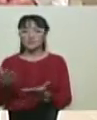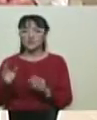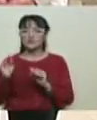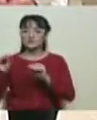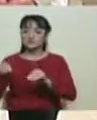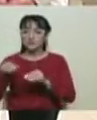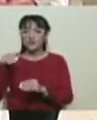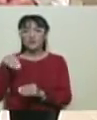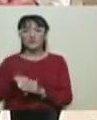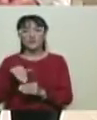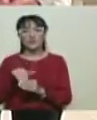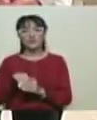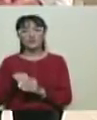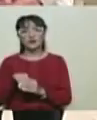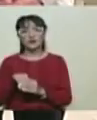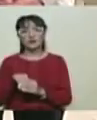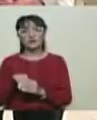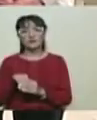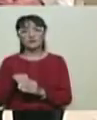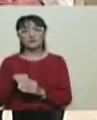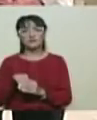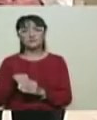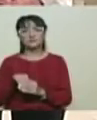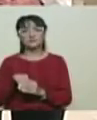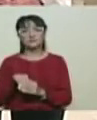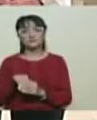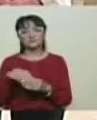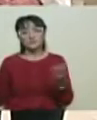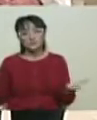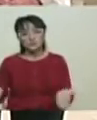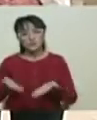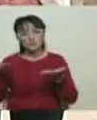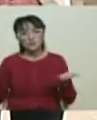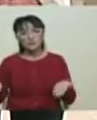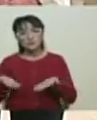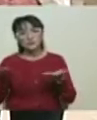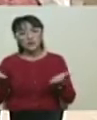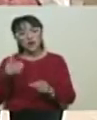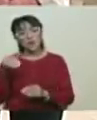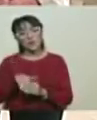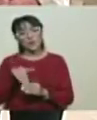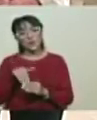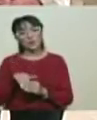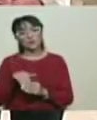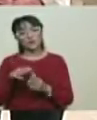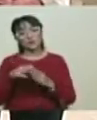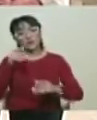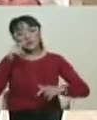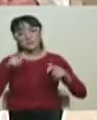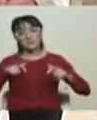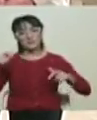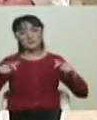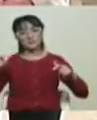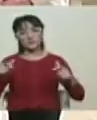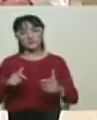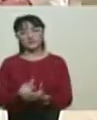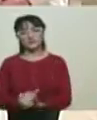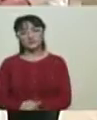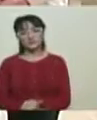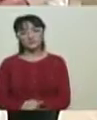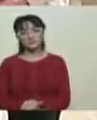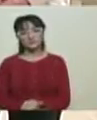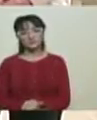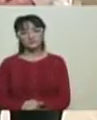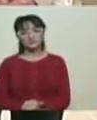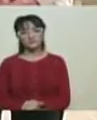votar a sus partidarios, que salgan a motivar en el voto a sus votantes. Y bueno, creo que